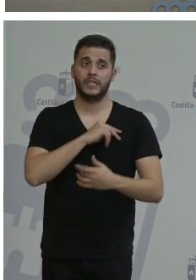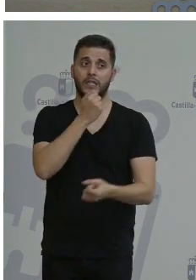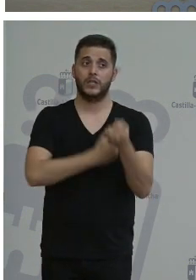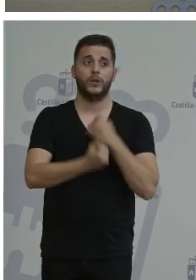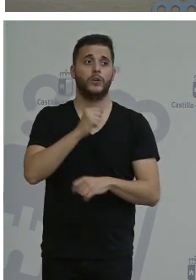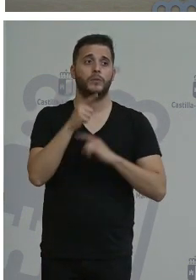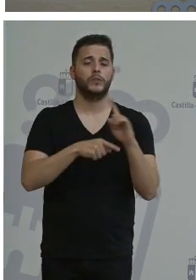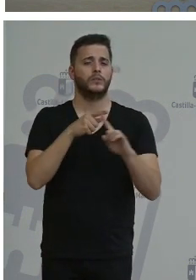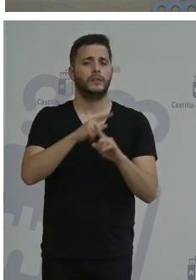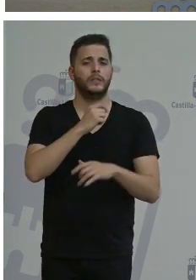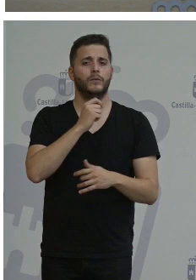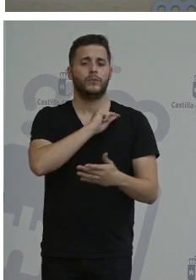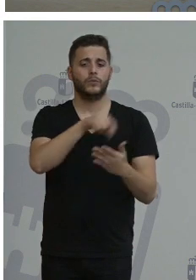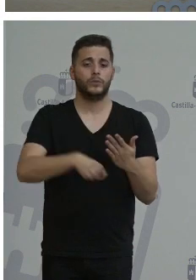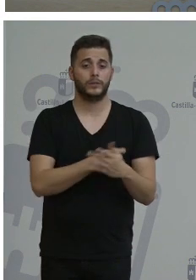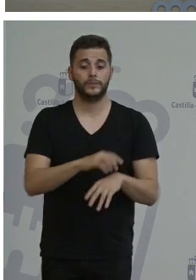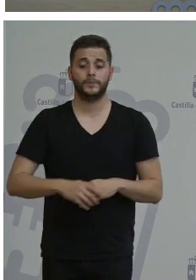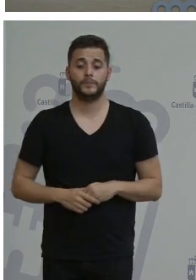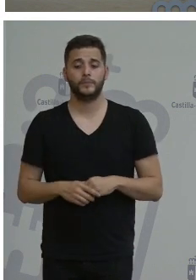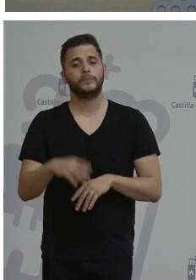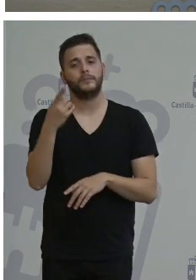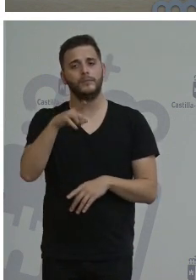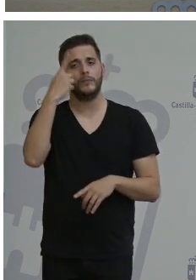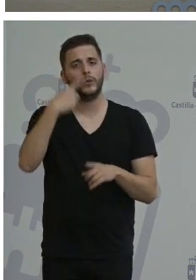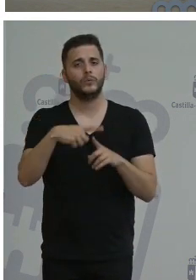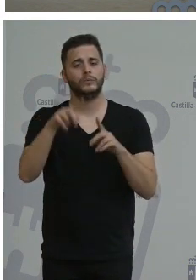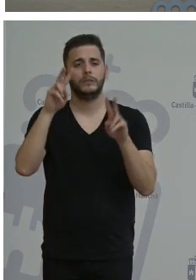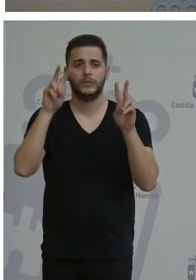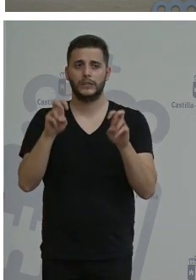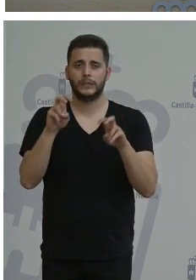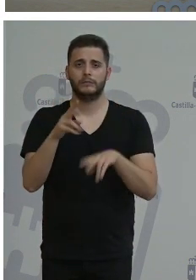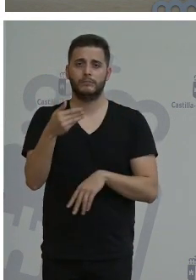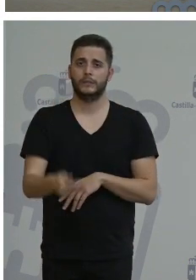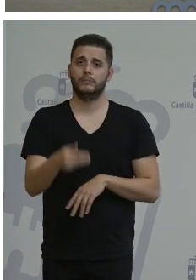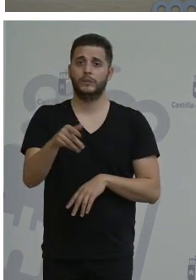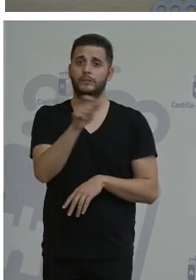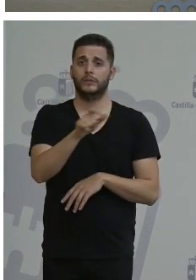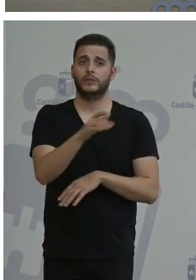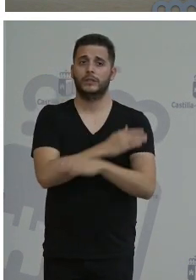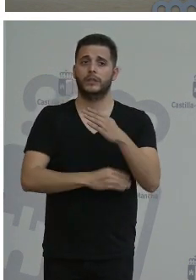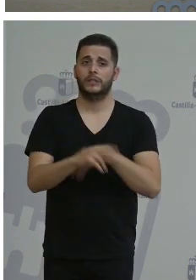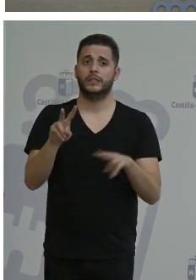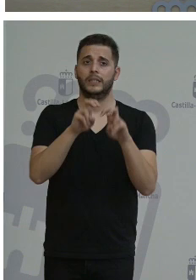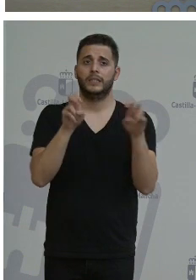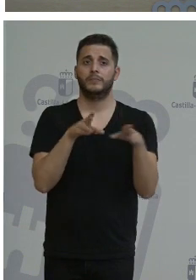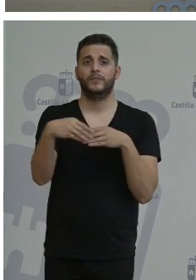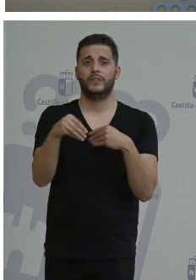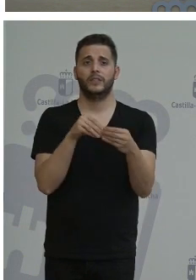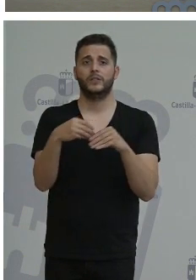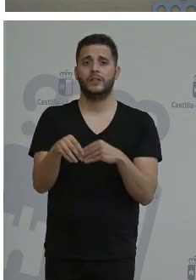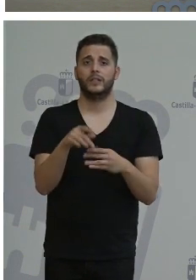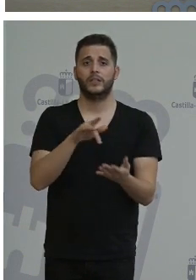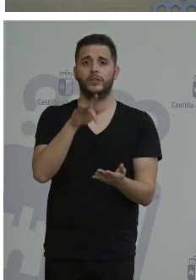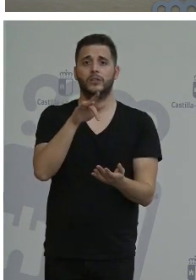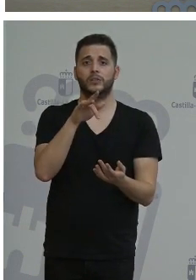contratación. Y luego un tema que es muy importante, sobre todo para las personas con discapacidad intelectual, es el tema de la flexibilización entre las